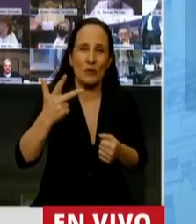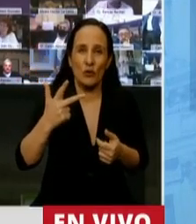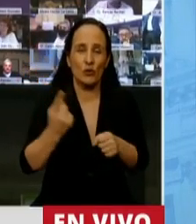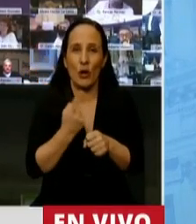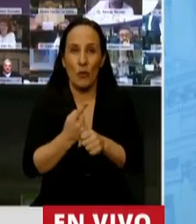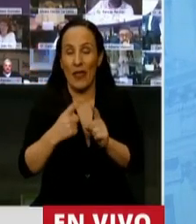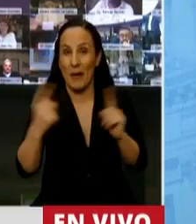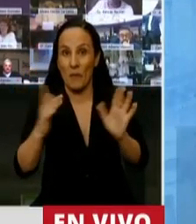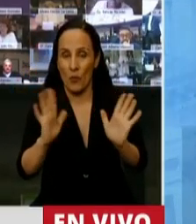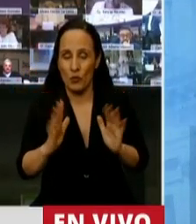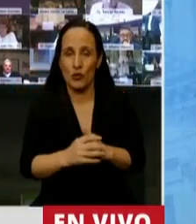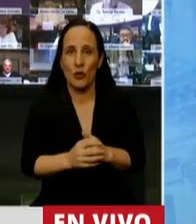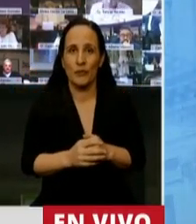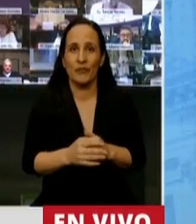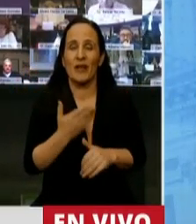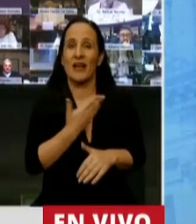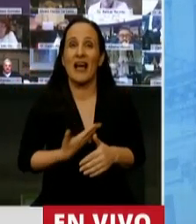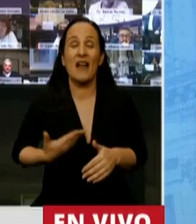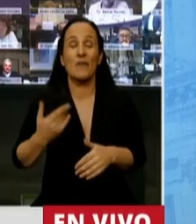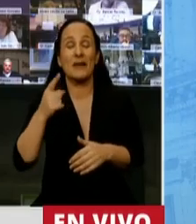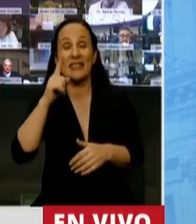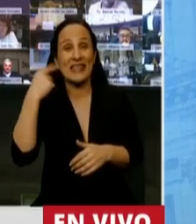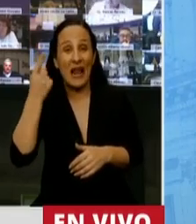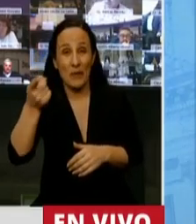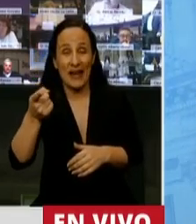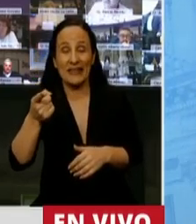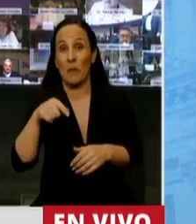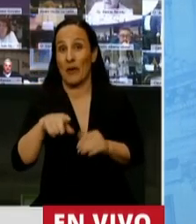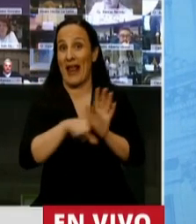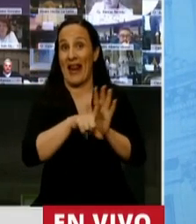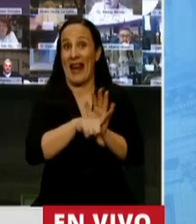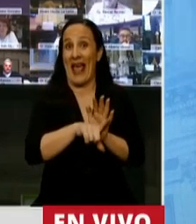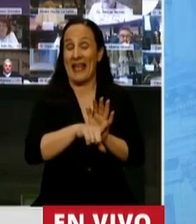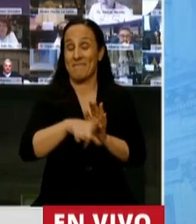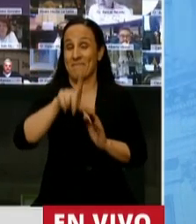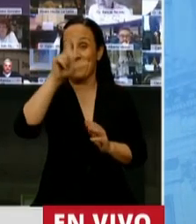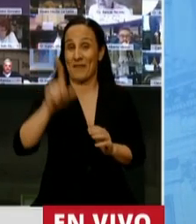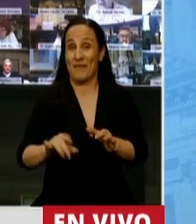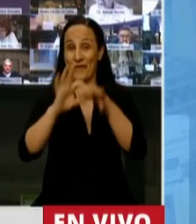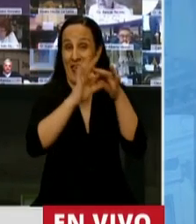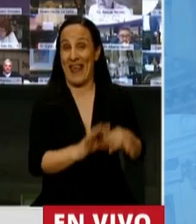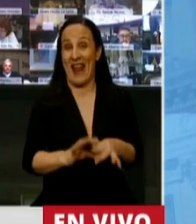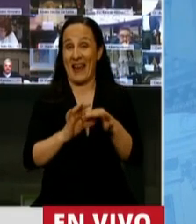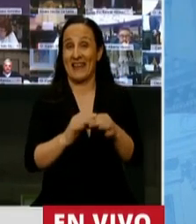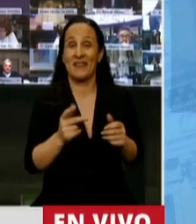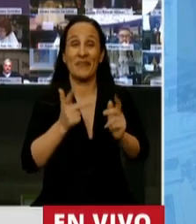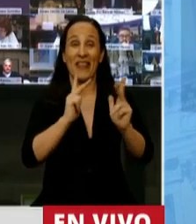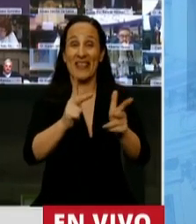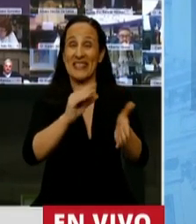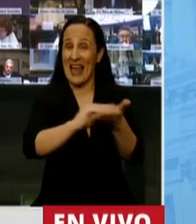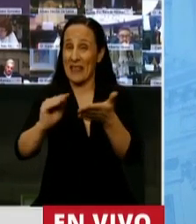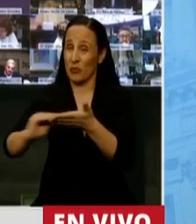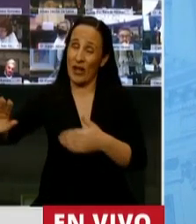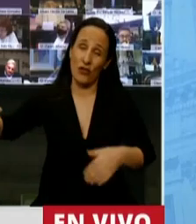decir mucho, al presidente Alberto Fernández, que esta es una ley federal, y decirle a todos los diputados